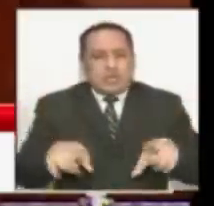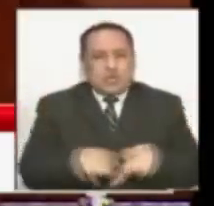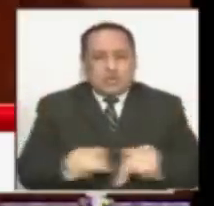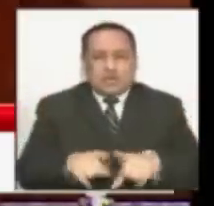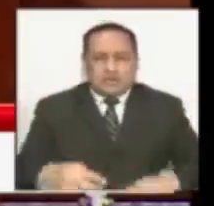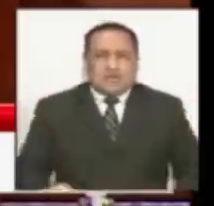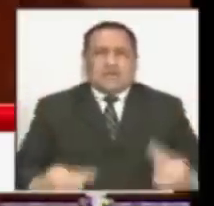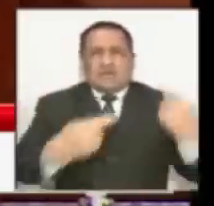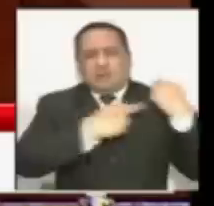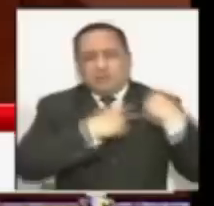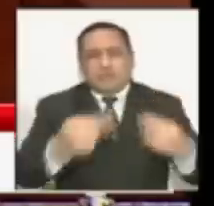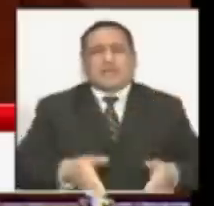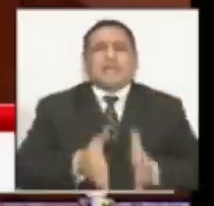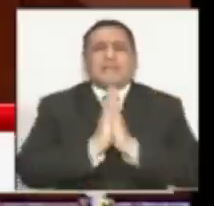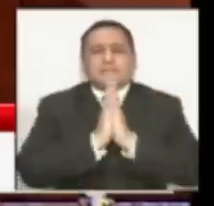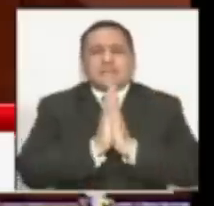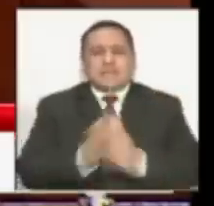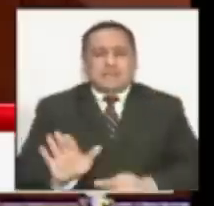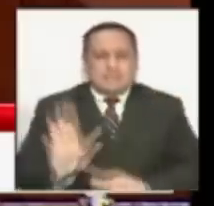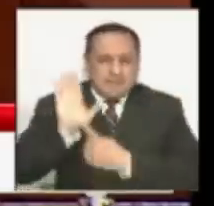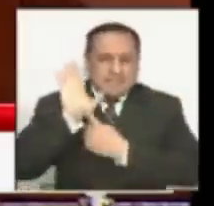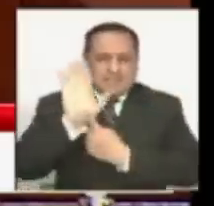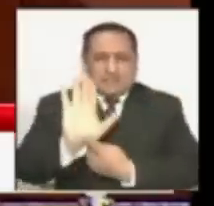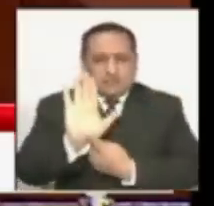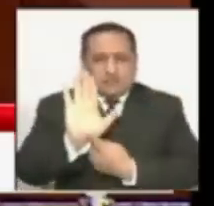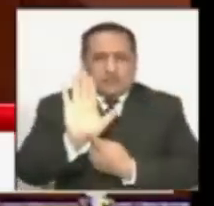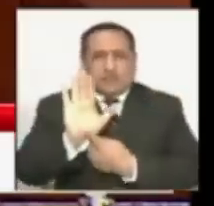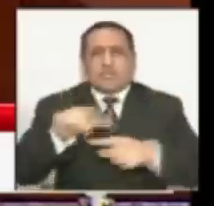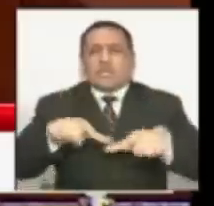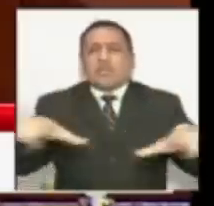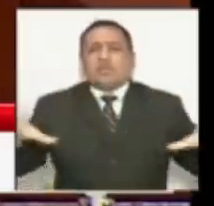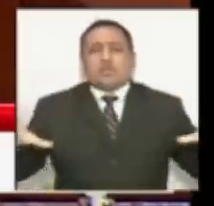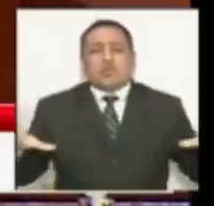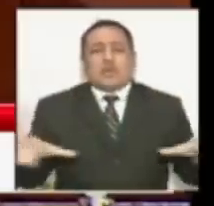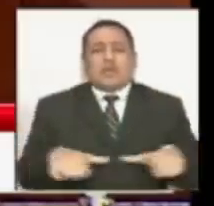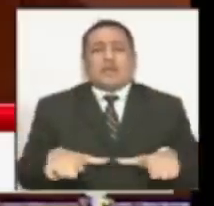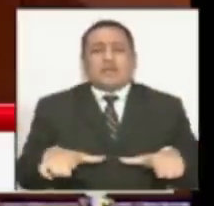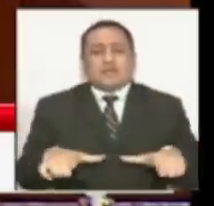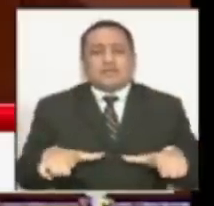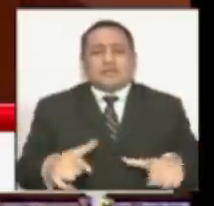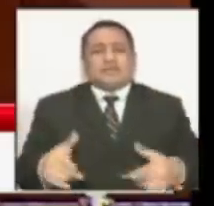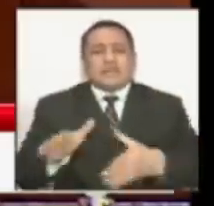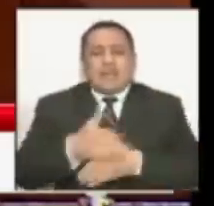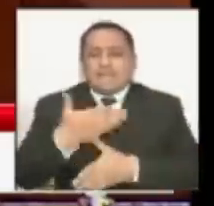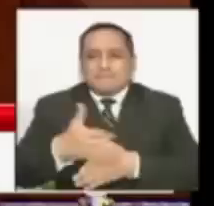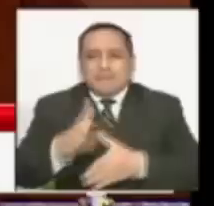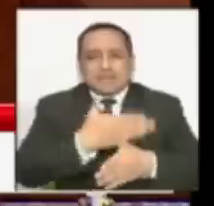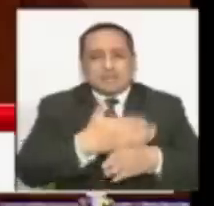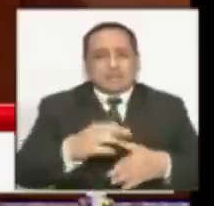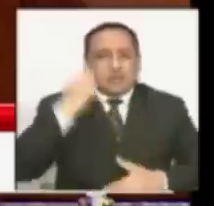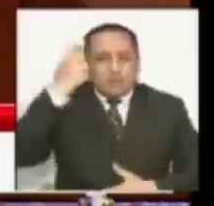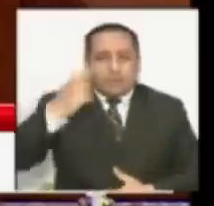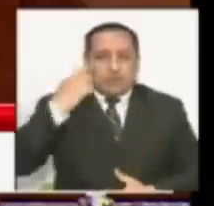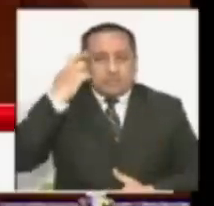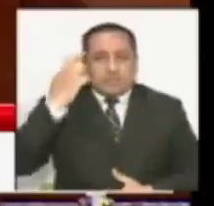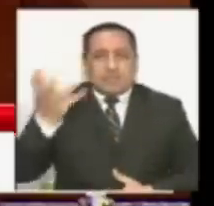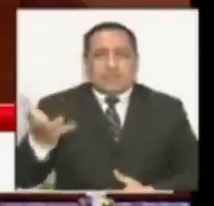protagonistas, que nos reclaman representación y espacios de participación